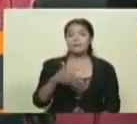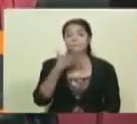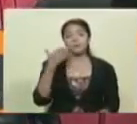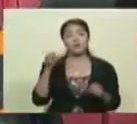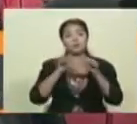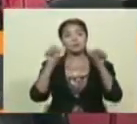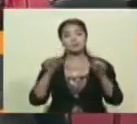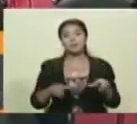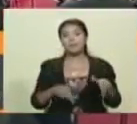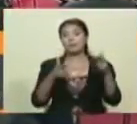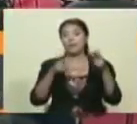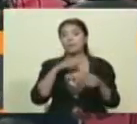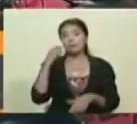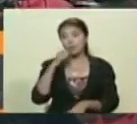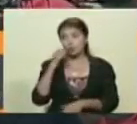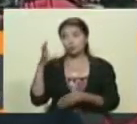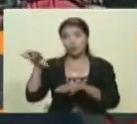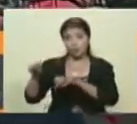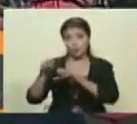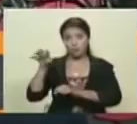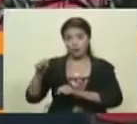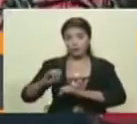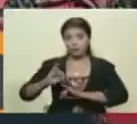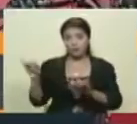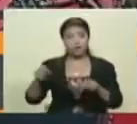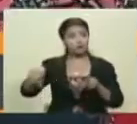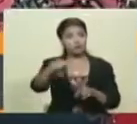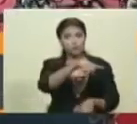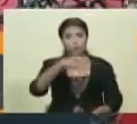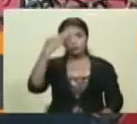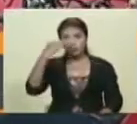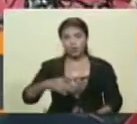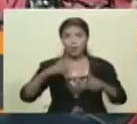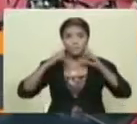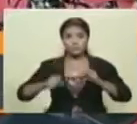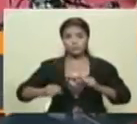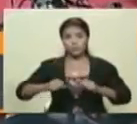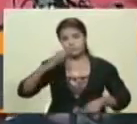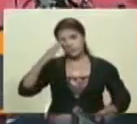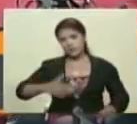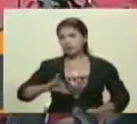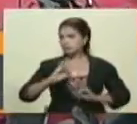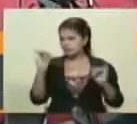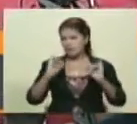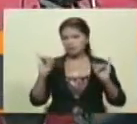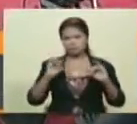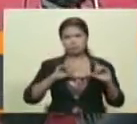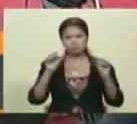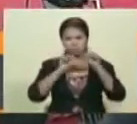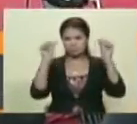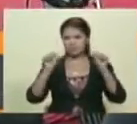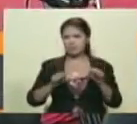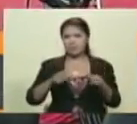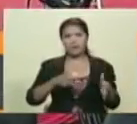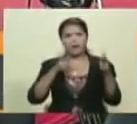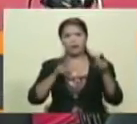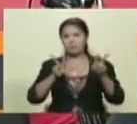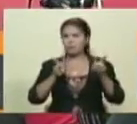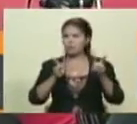de armas de Rusia. Y ya nuestros soldados, nuestros profesionales militares, manejan los sistemas de armas más